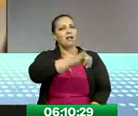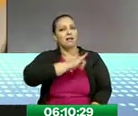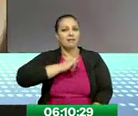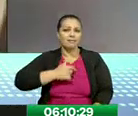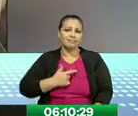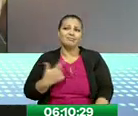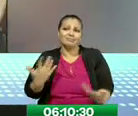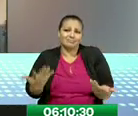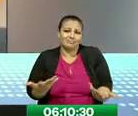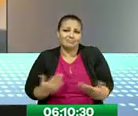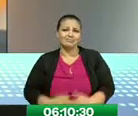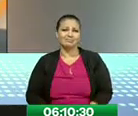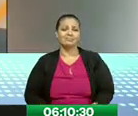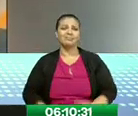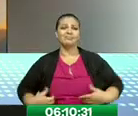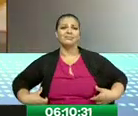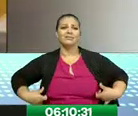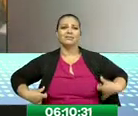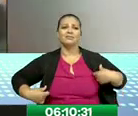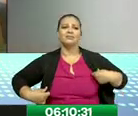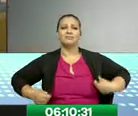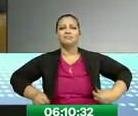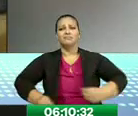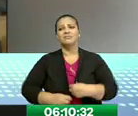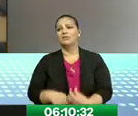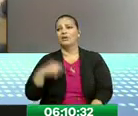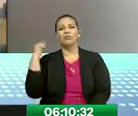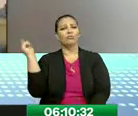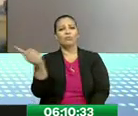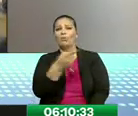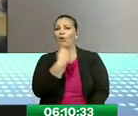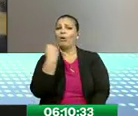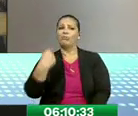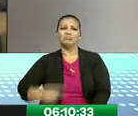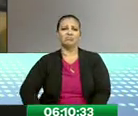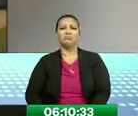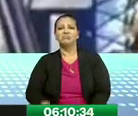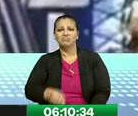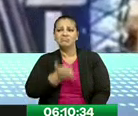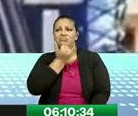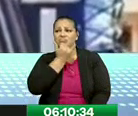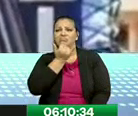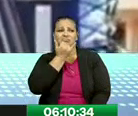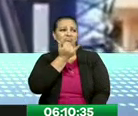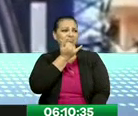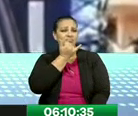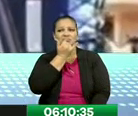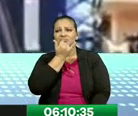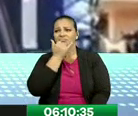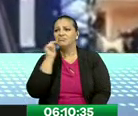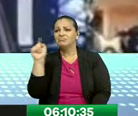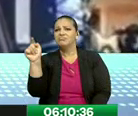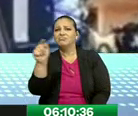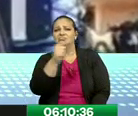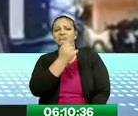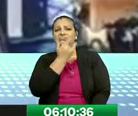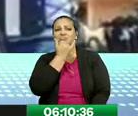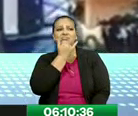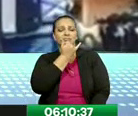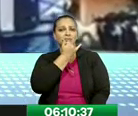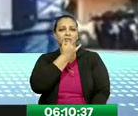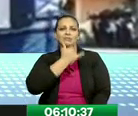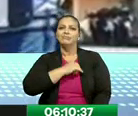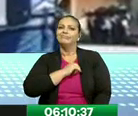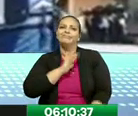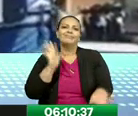que esté exento de aquello que tiene la primera piedra, claro. y literal. Pero hemos tenido su momento de rabieta, de locura, sí, de la locura. Pero no,